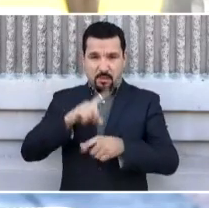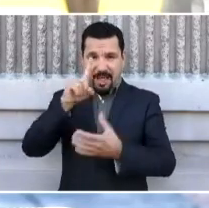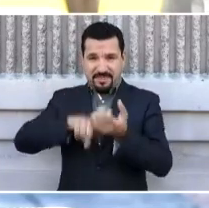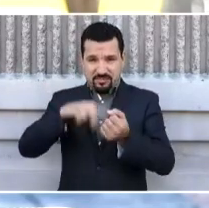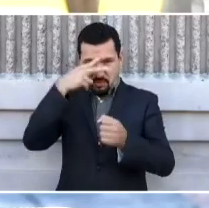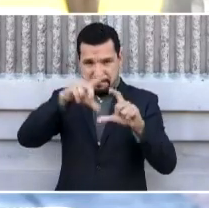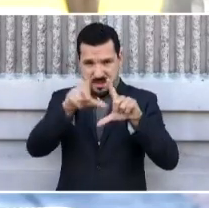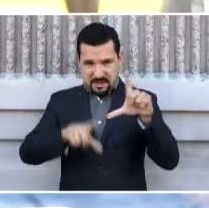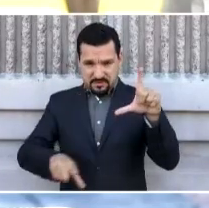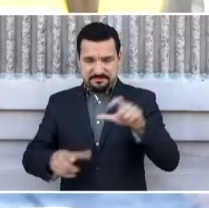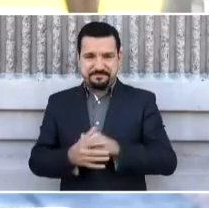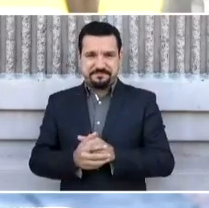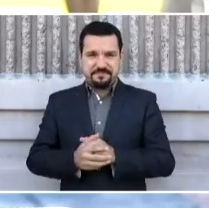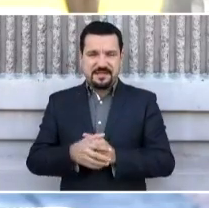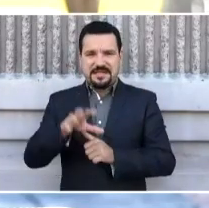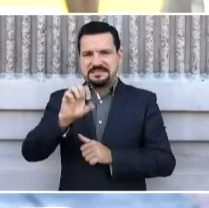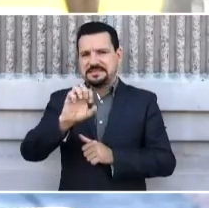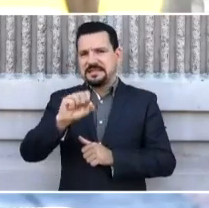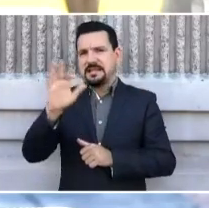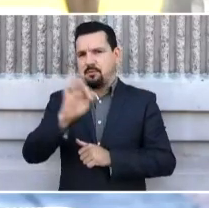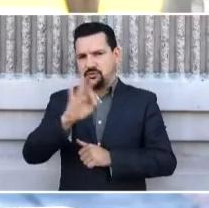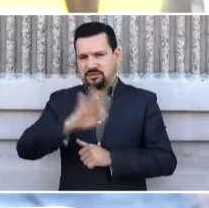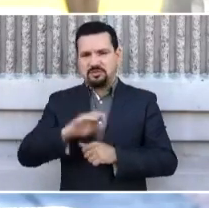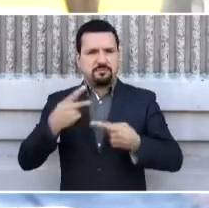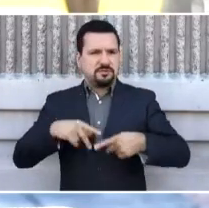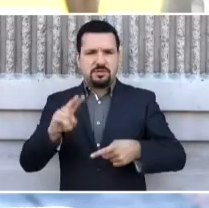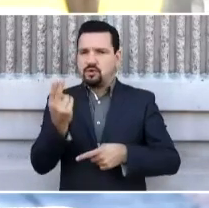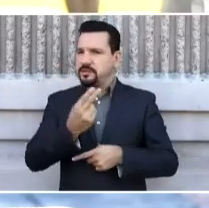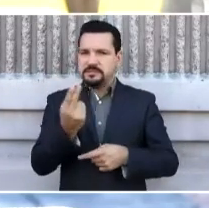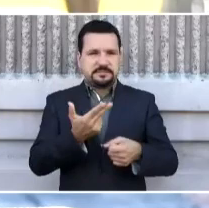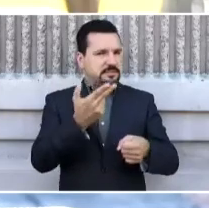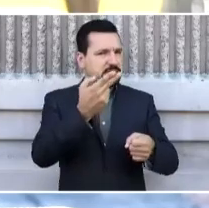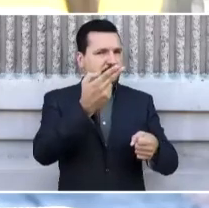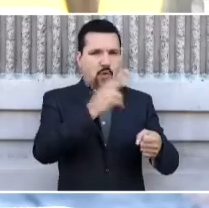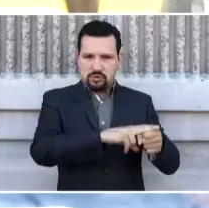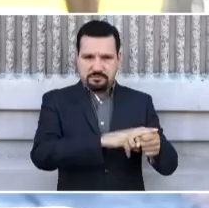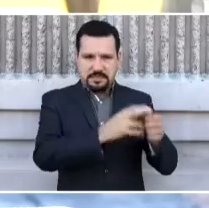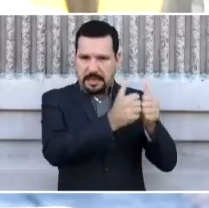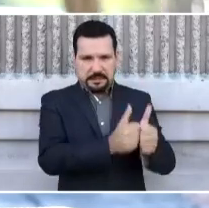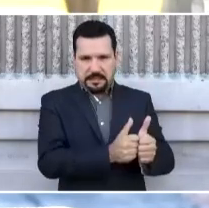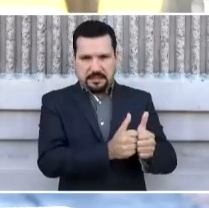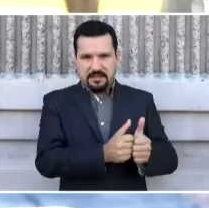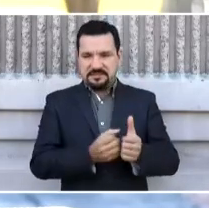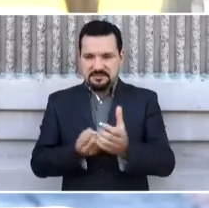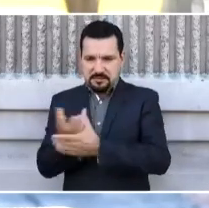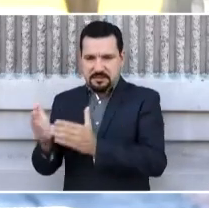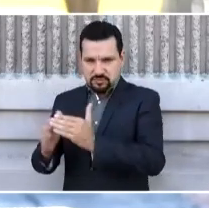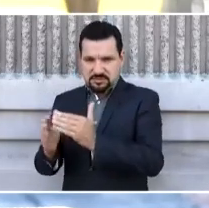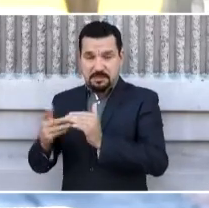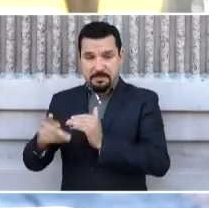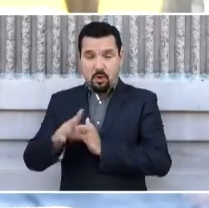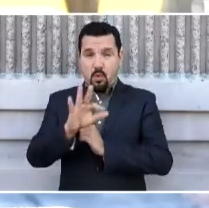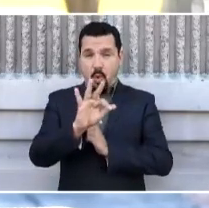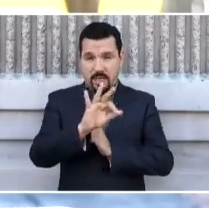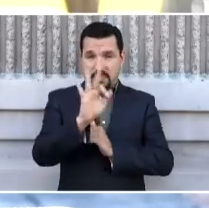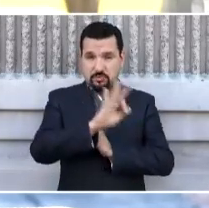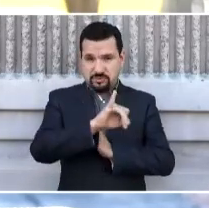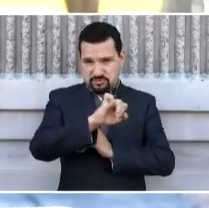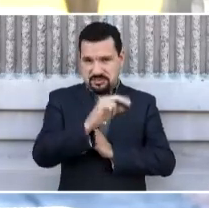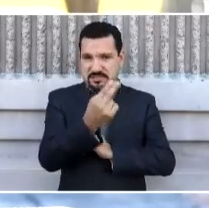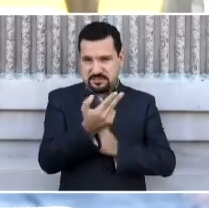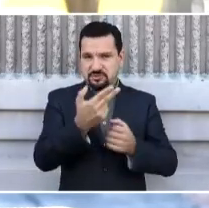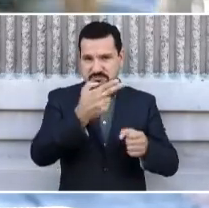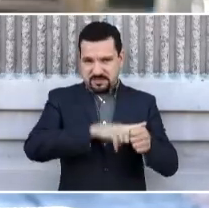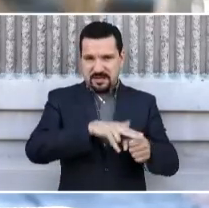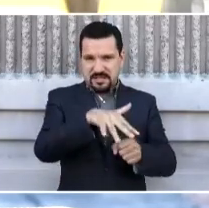60% de ellos han sido casos ambulatorios y el restante 40 requirieron hospitalización, que son